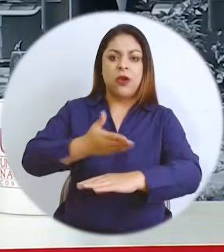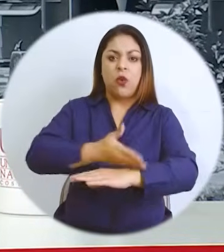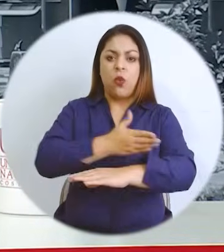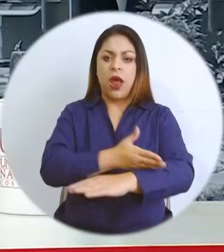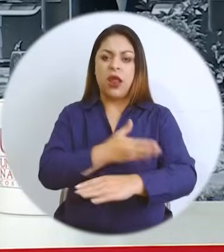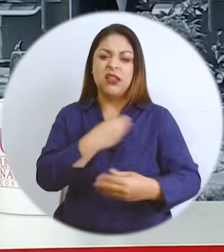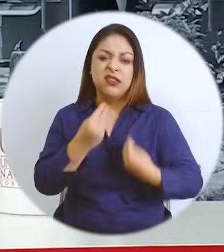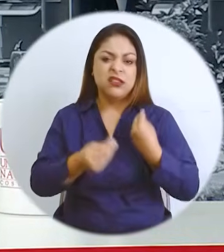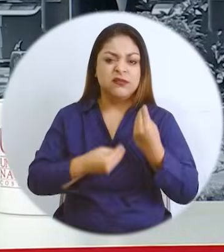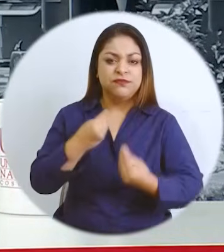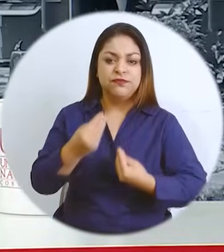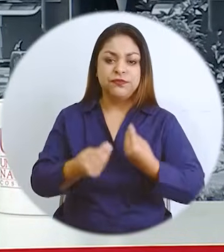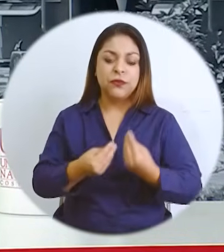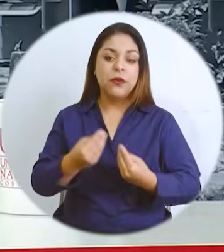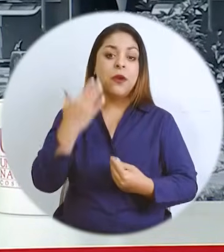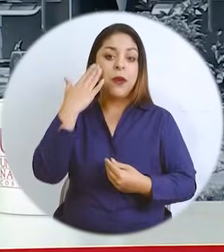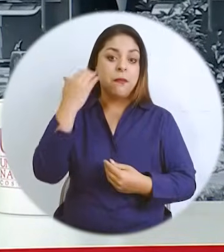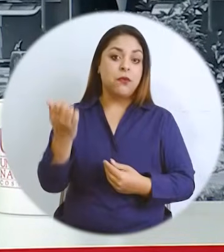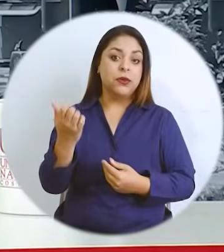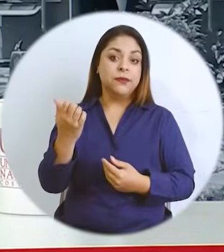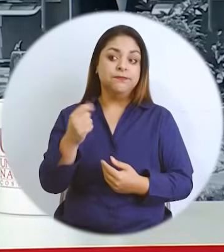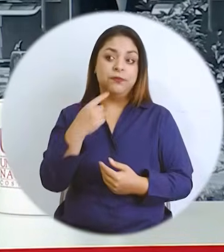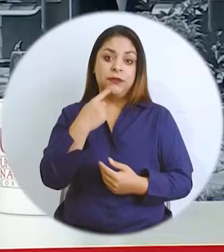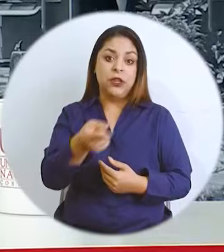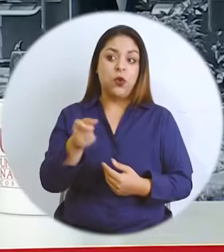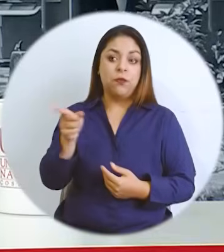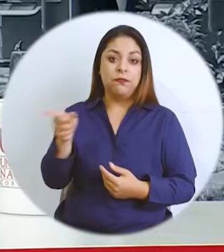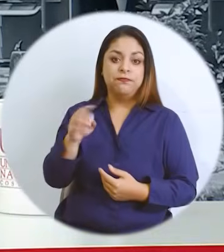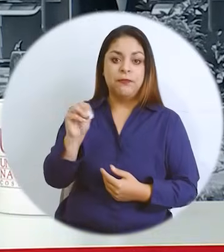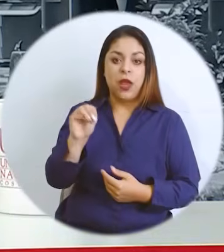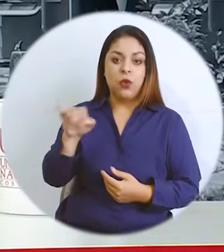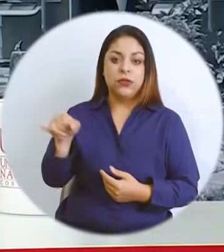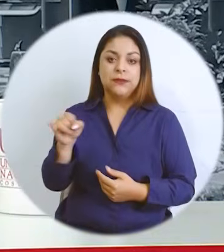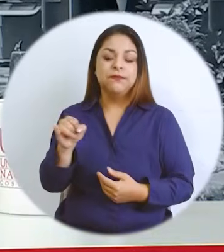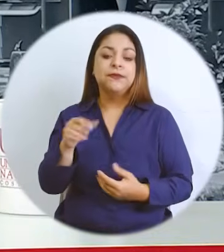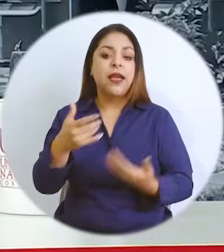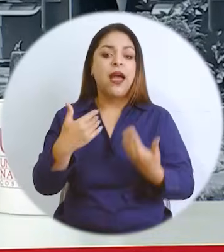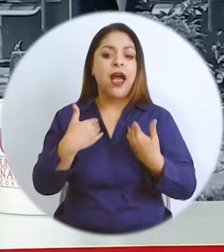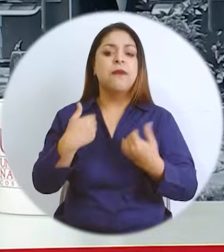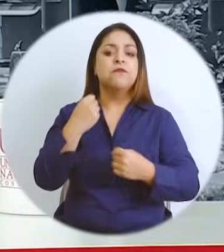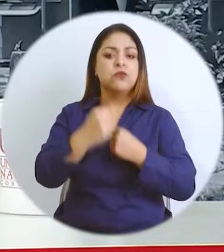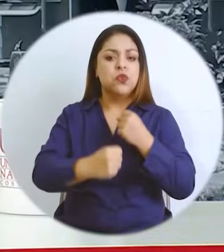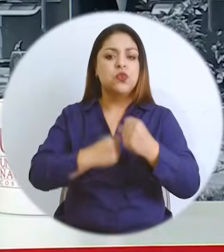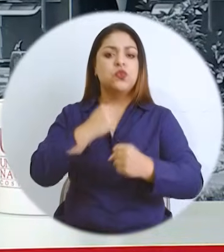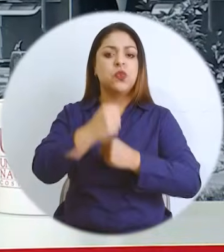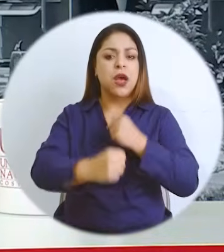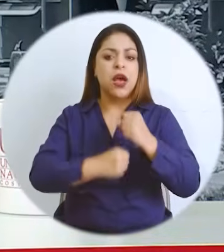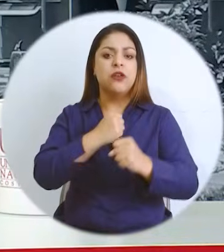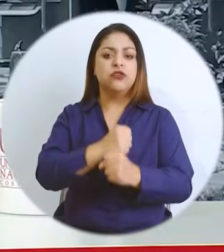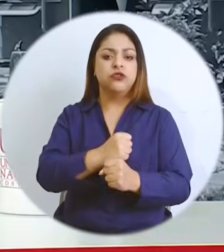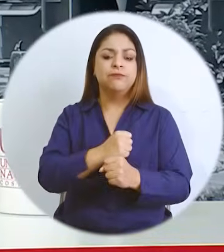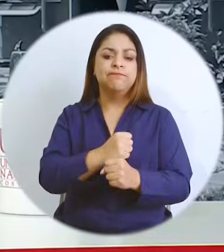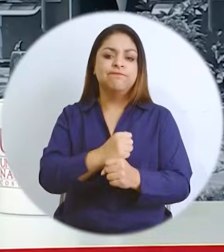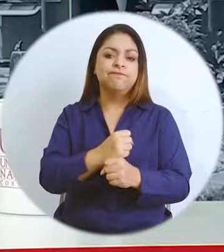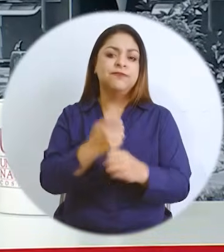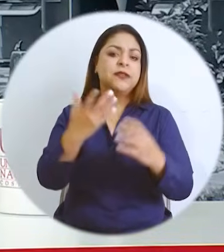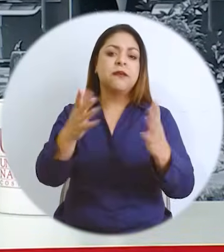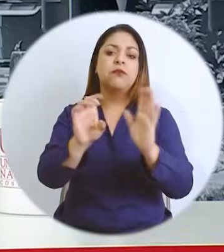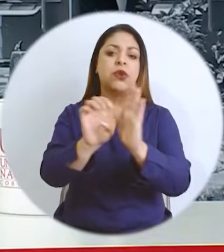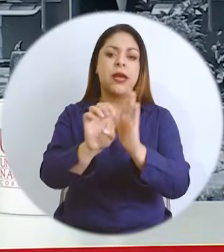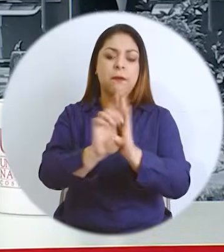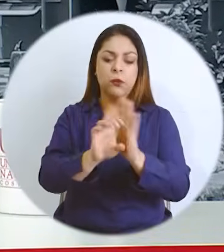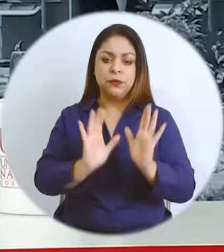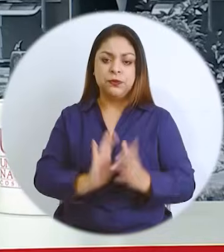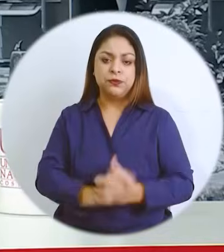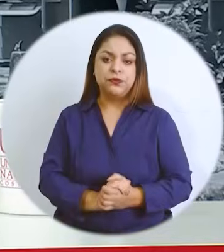hacer? Porque, como lo decía María José, tenemos muchos años de que nos van a ir, por ejemplo, este